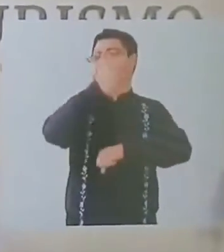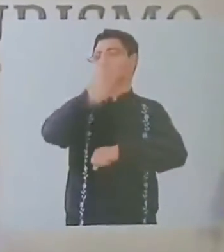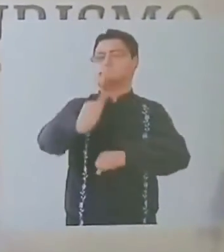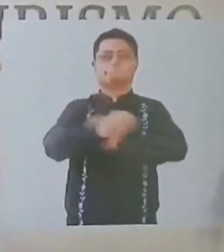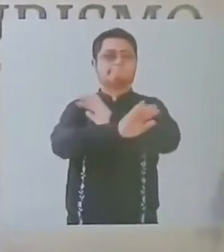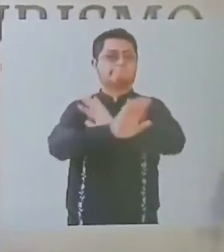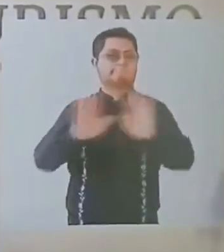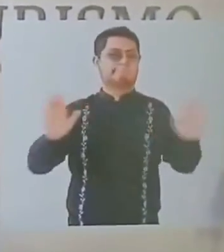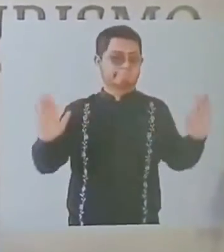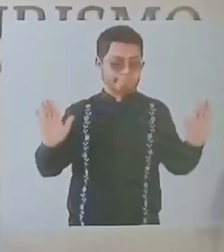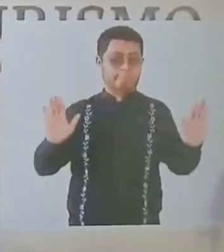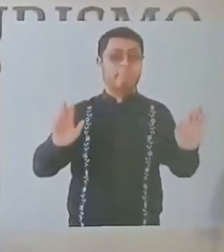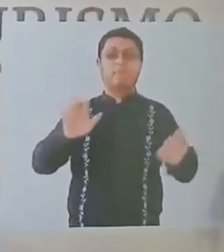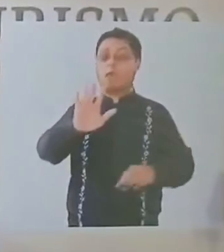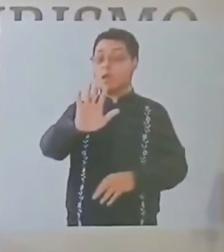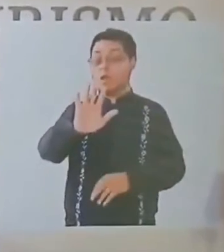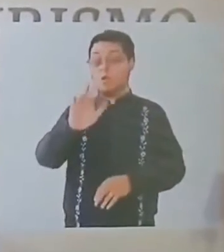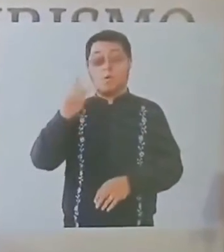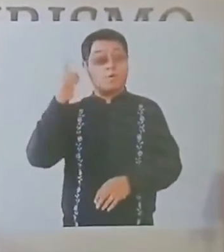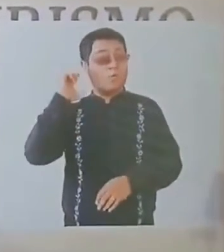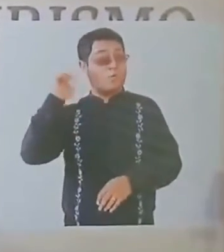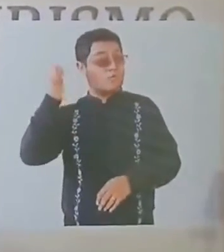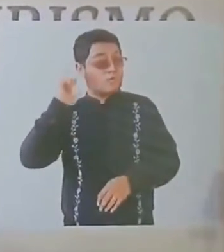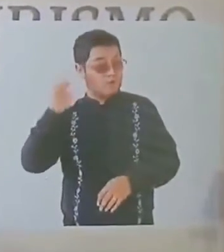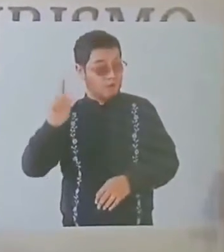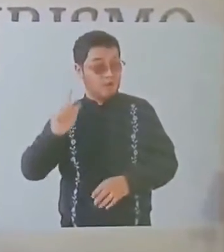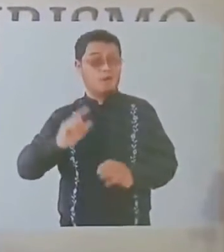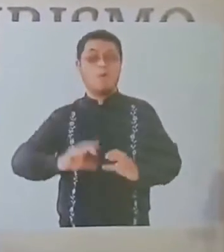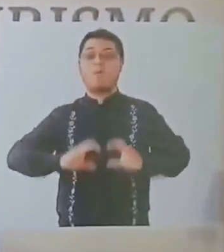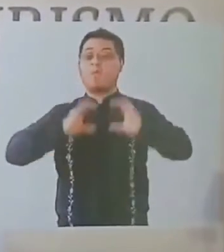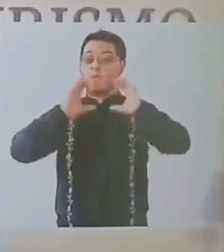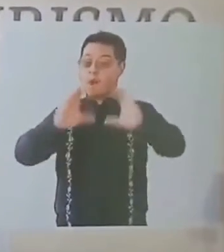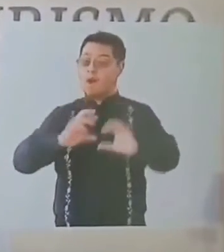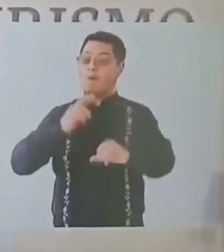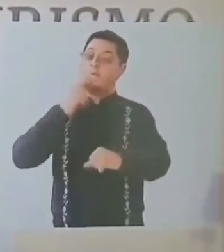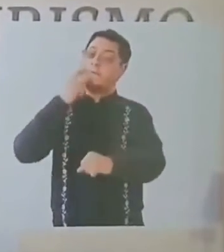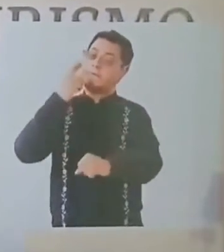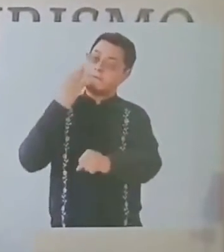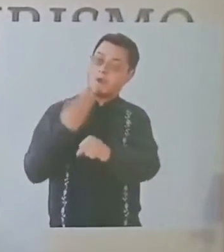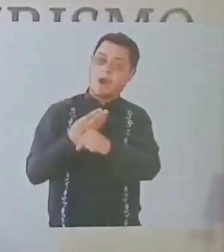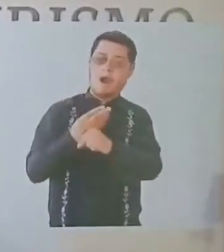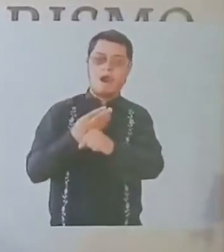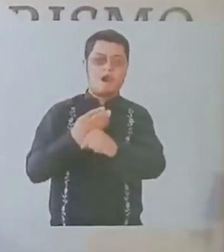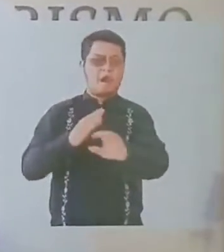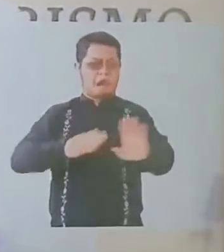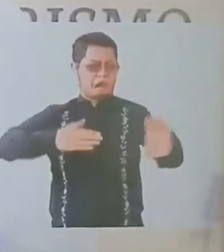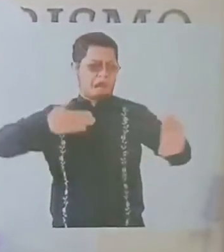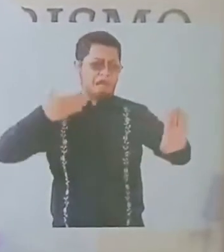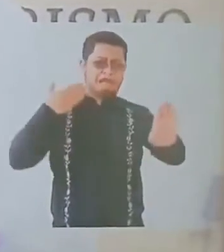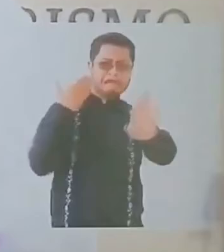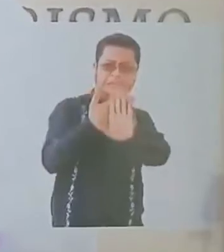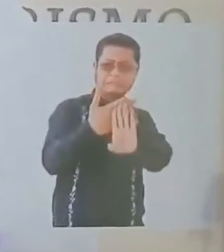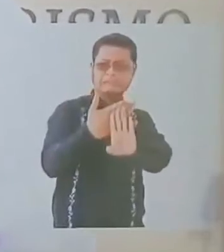pero ojalá y se actúe de manera responsable, sin violencia.